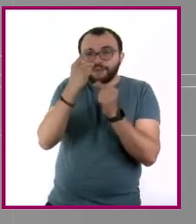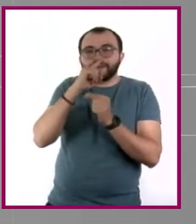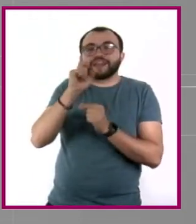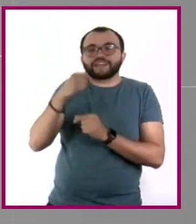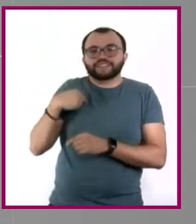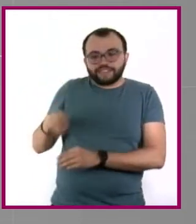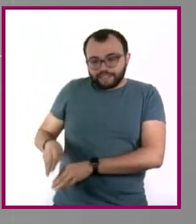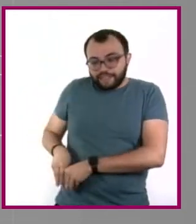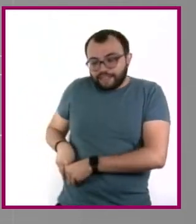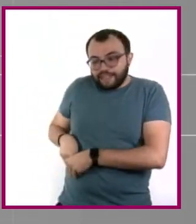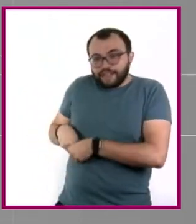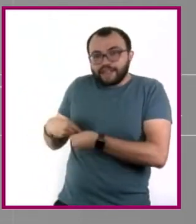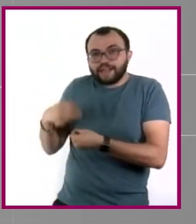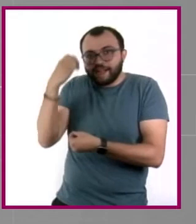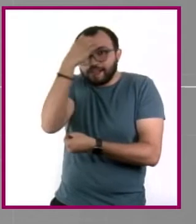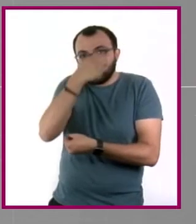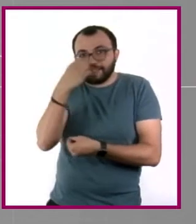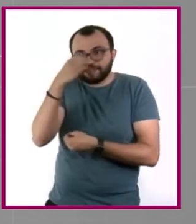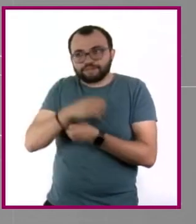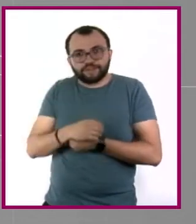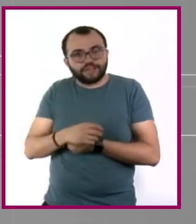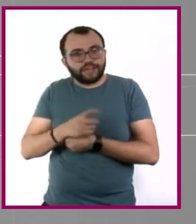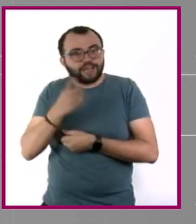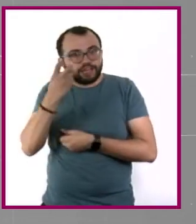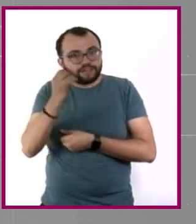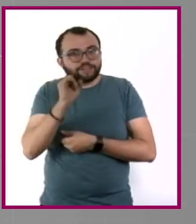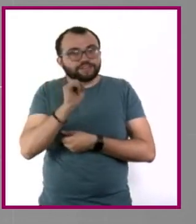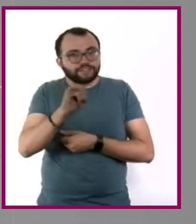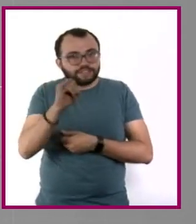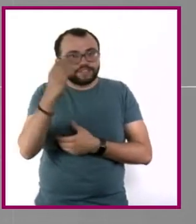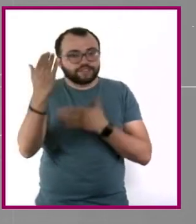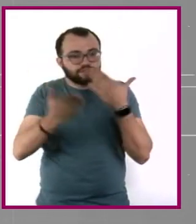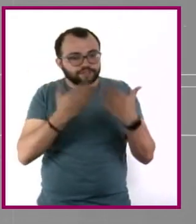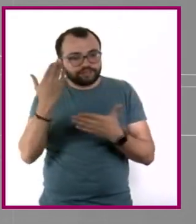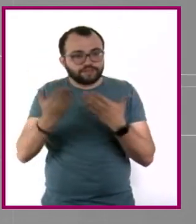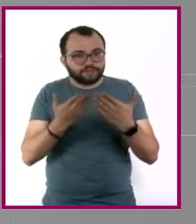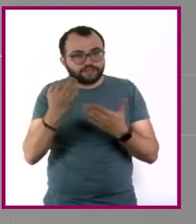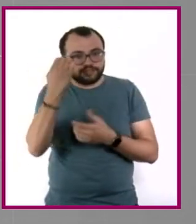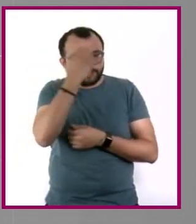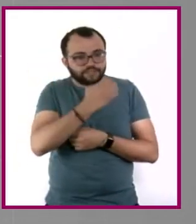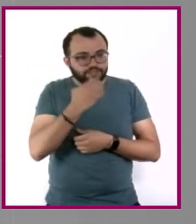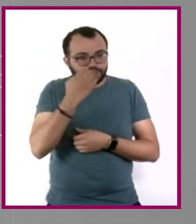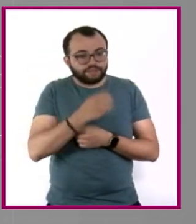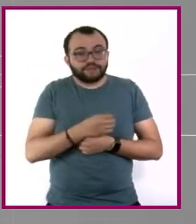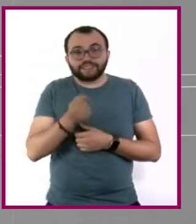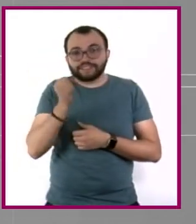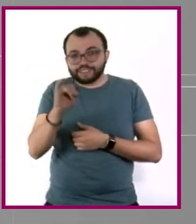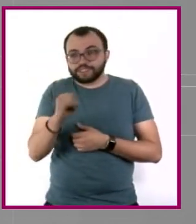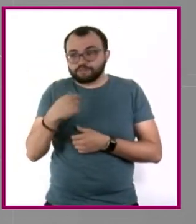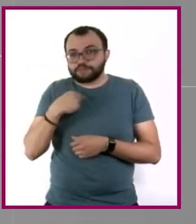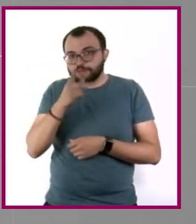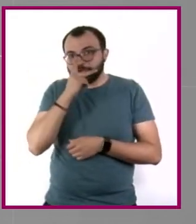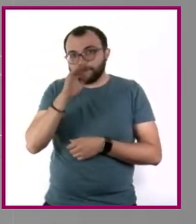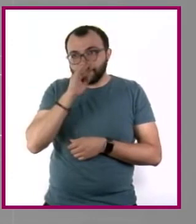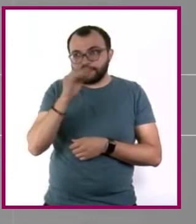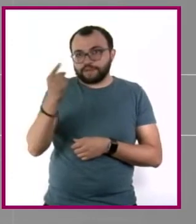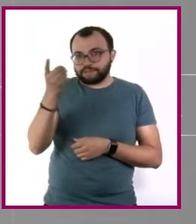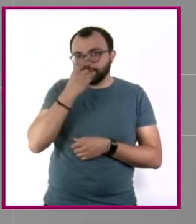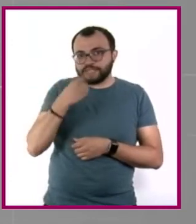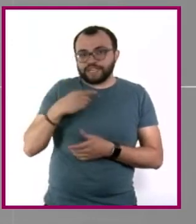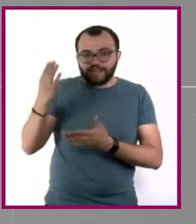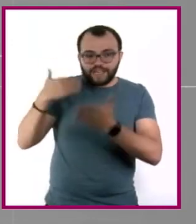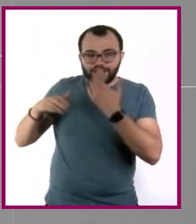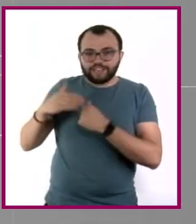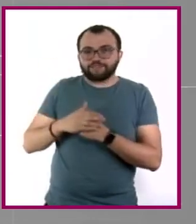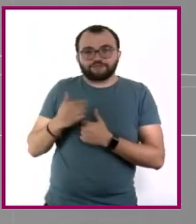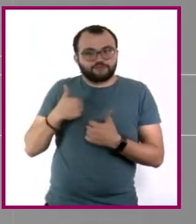a la hora de un examen. O sea que sí estudiaban para el examen cuando hacían el acordeón. Sí, es lo que me contaron mis papás, Hugo. Hoy haré uno